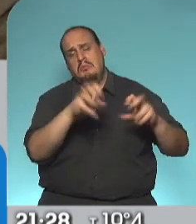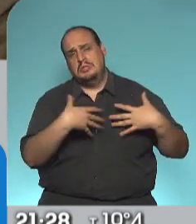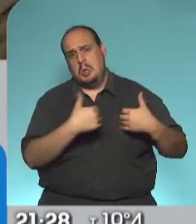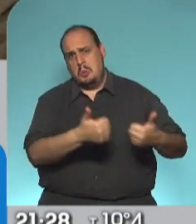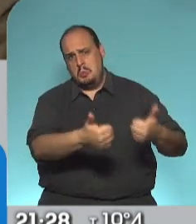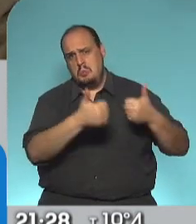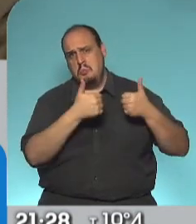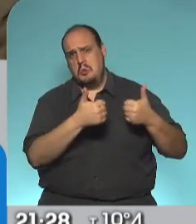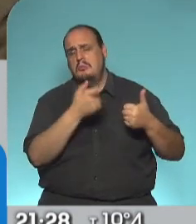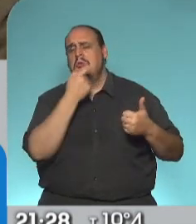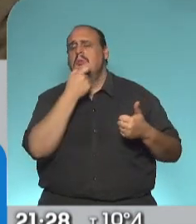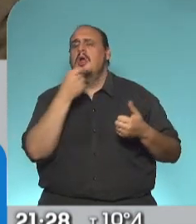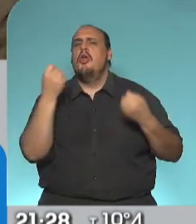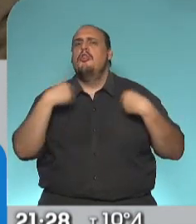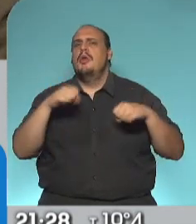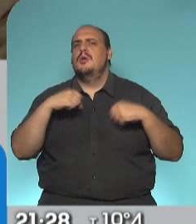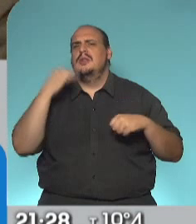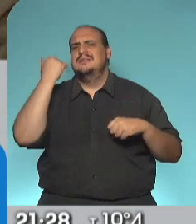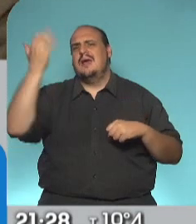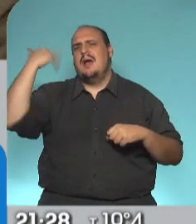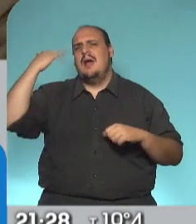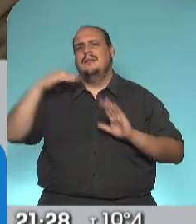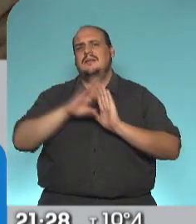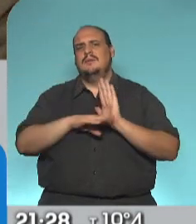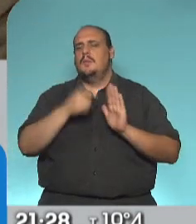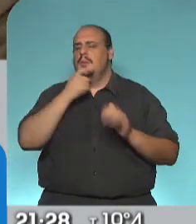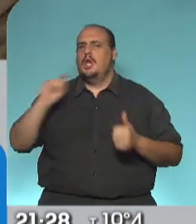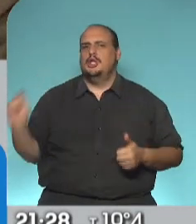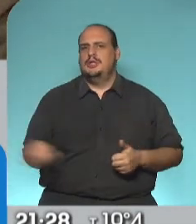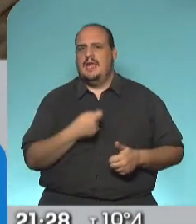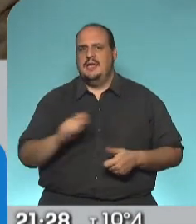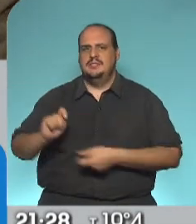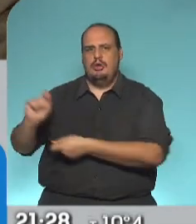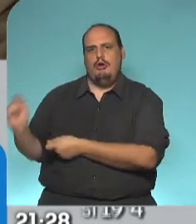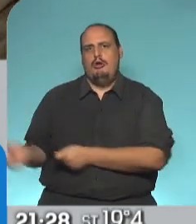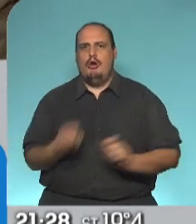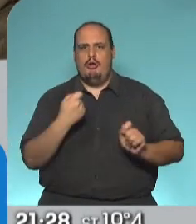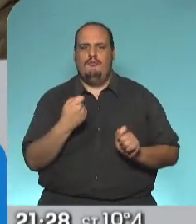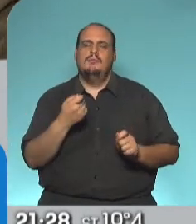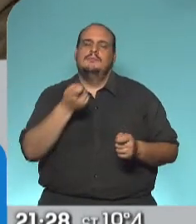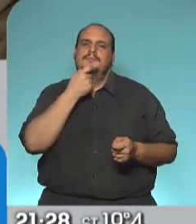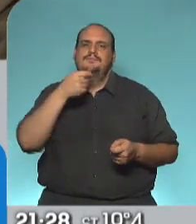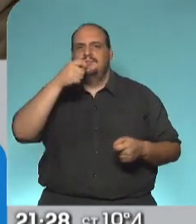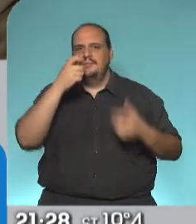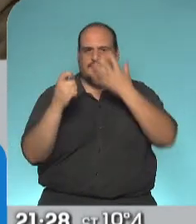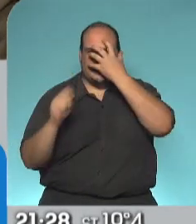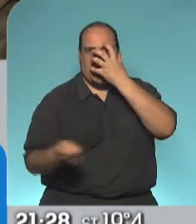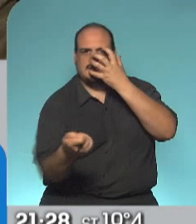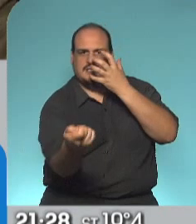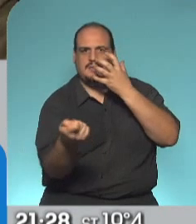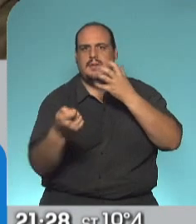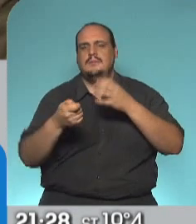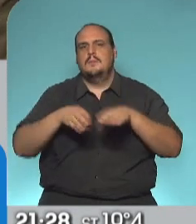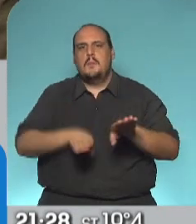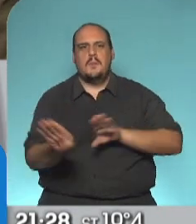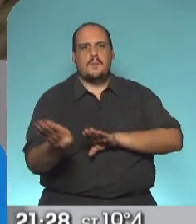deportes como que ya funcionaron con protocolos como el tenis golf por decir algunos esgrima patín algo